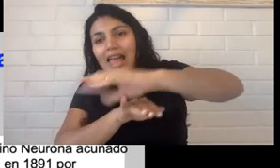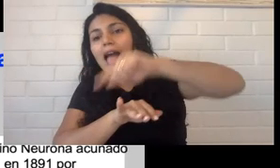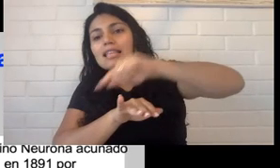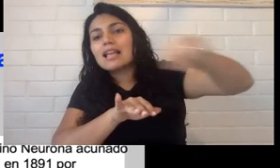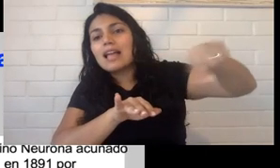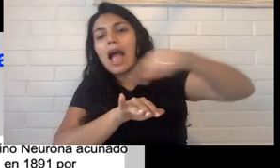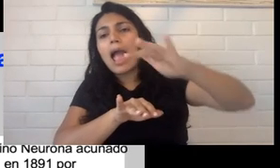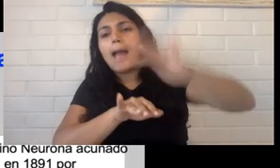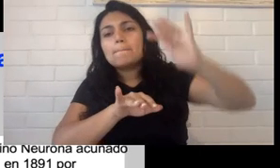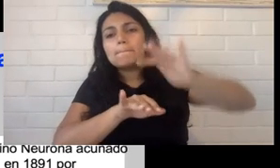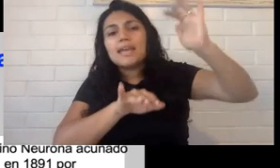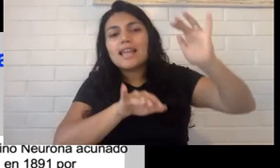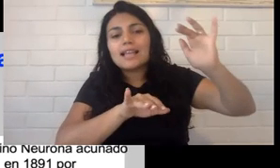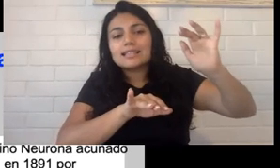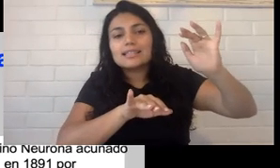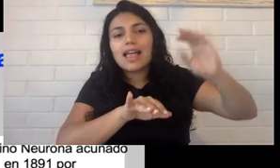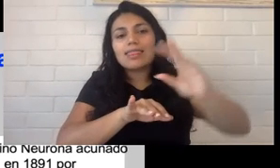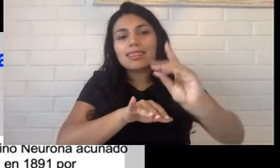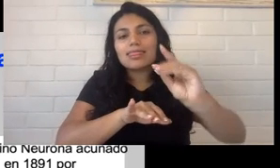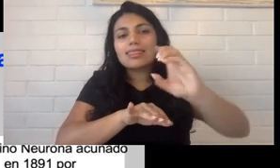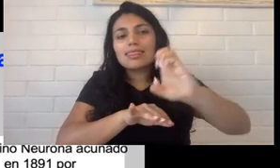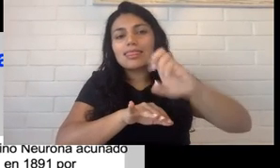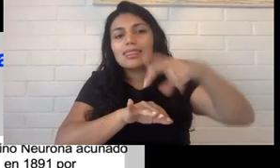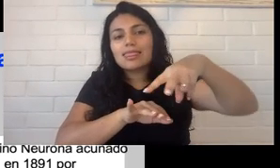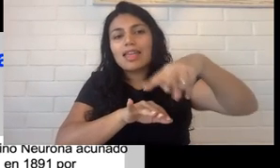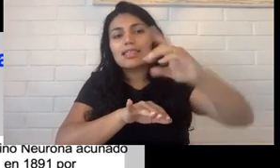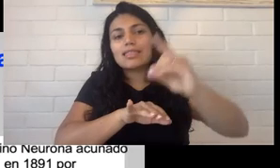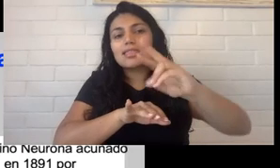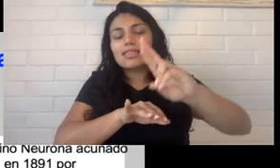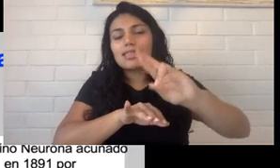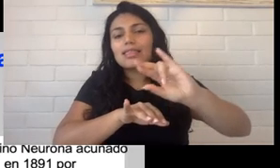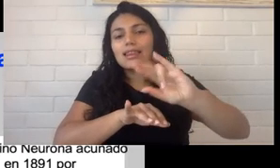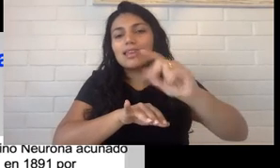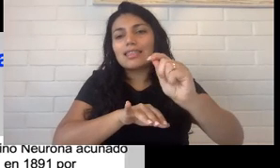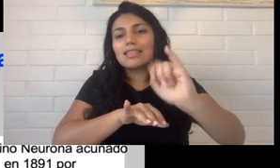dendríticas. Estas espinas dendríticas a la vez se pueden ramificar